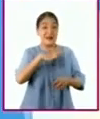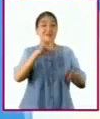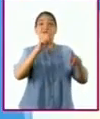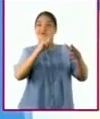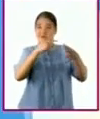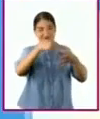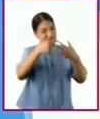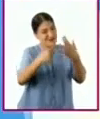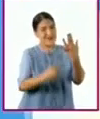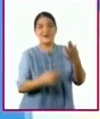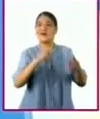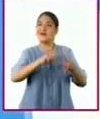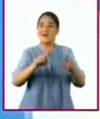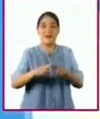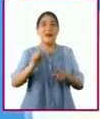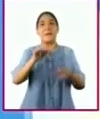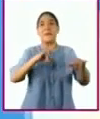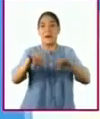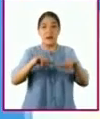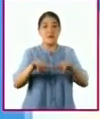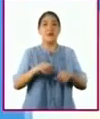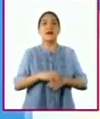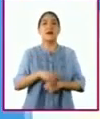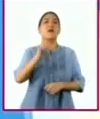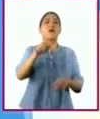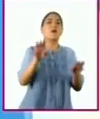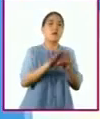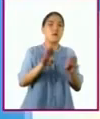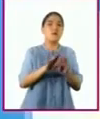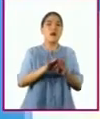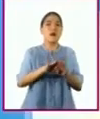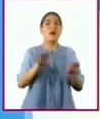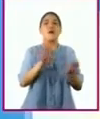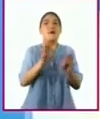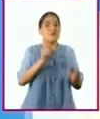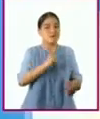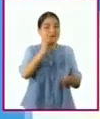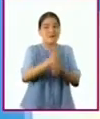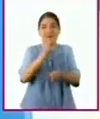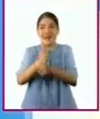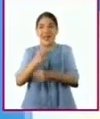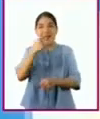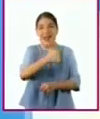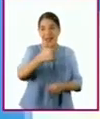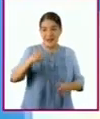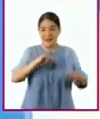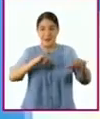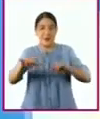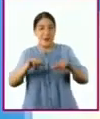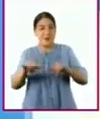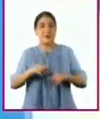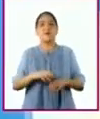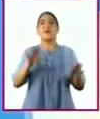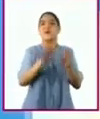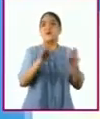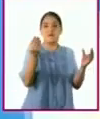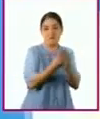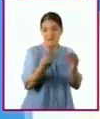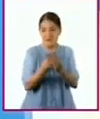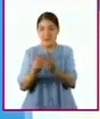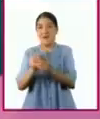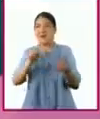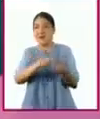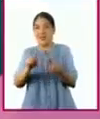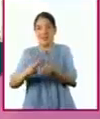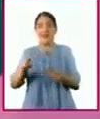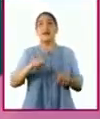son diferentes por su contenido, es decir, en aquello que nos describe cada mapa. Hay diversas clasificaciones de los mapas. Por